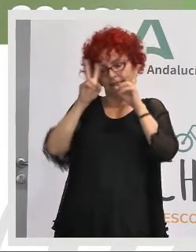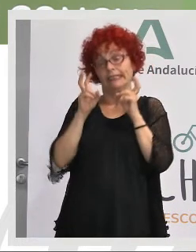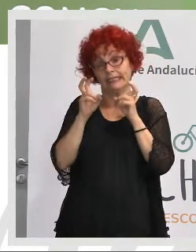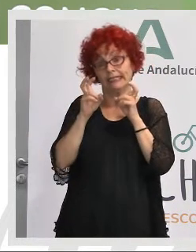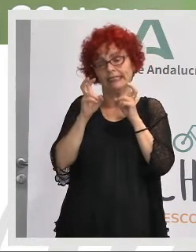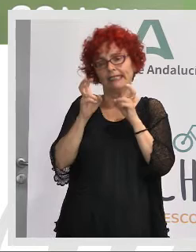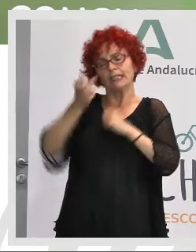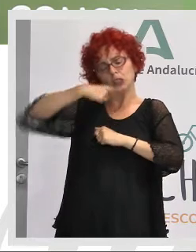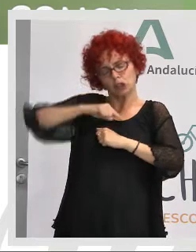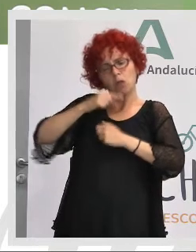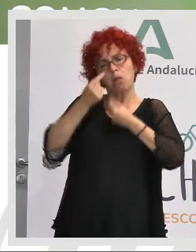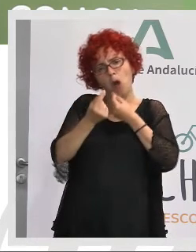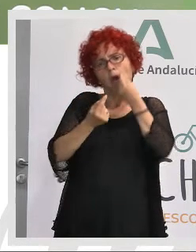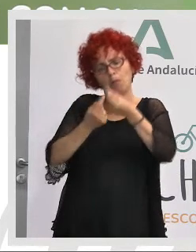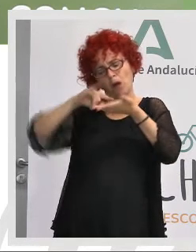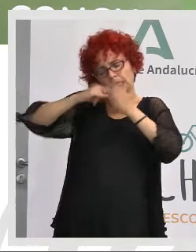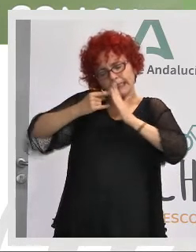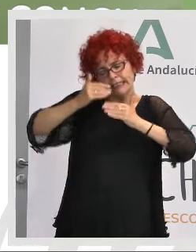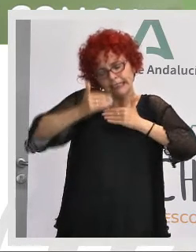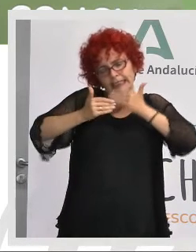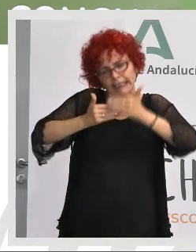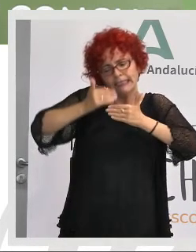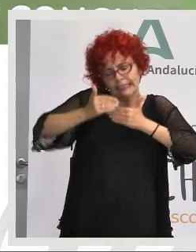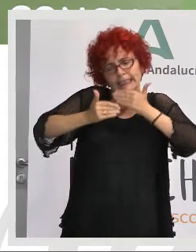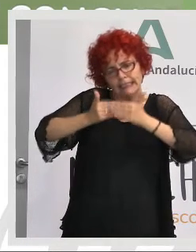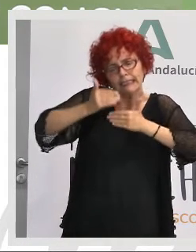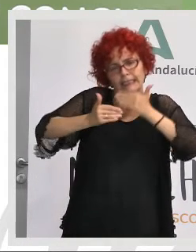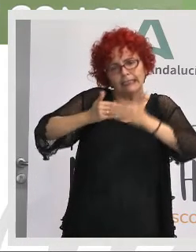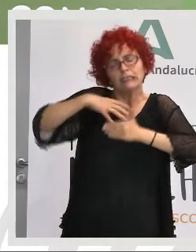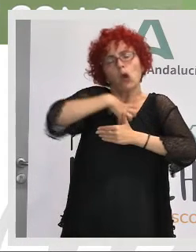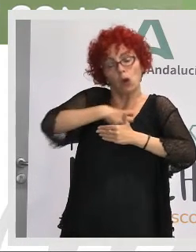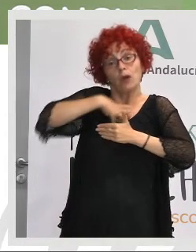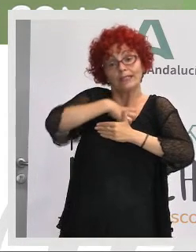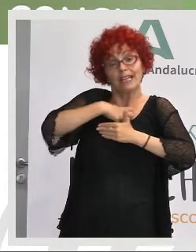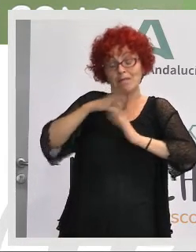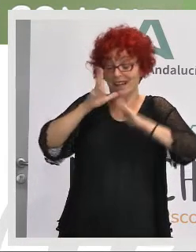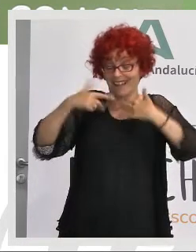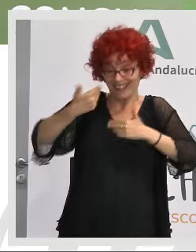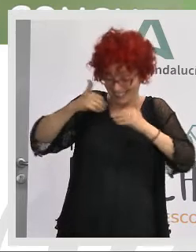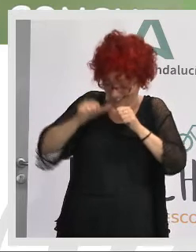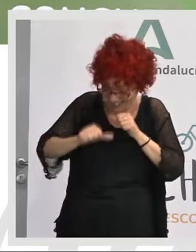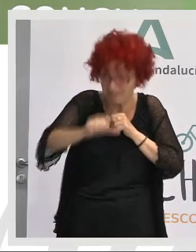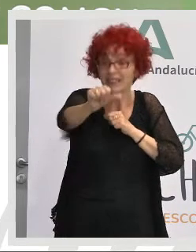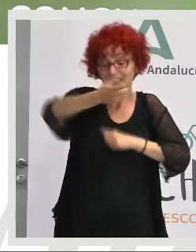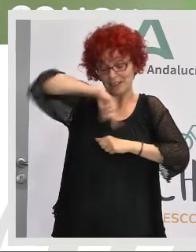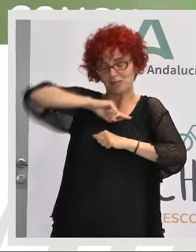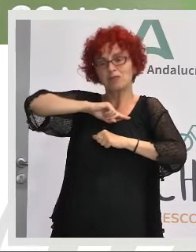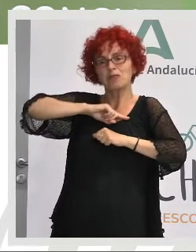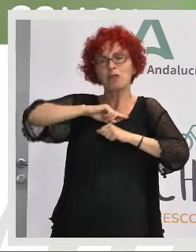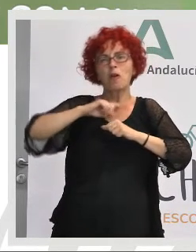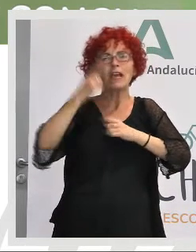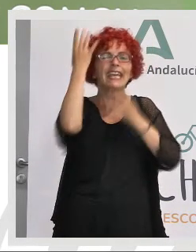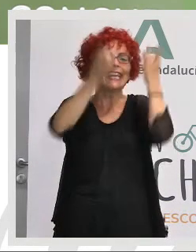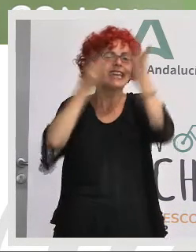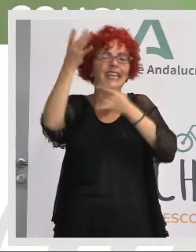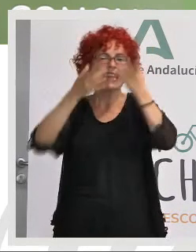ralentizaron, pero adaptarse a los cambios es crucial para seguir avanzando. Por lo tanto, ideas innovadoras, para no paralizar lo conseguido, se seguían